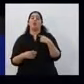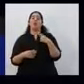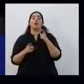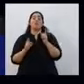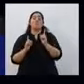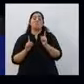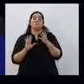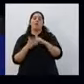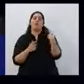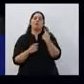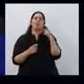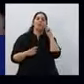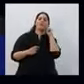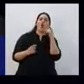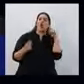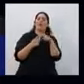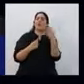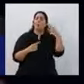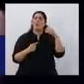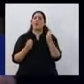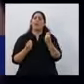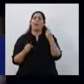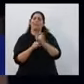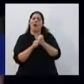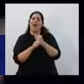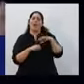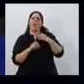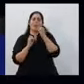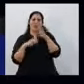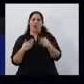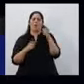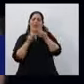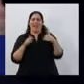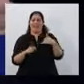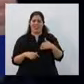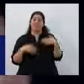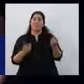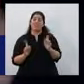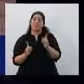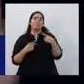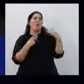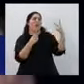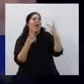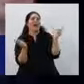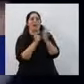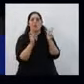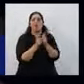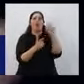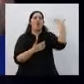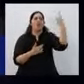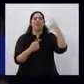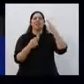visión y objetivo trabajo y mejor calidad de vida para los argentinos para eso fueron los viajes las reuniones las